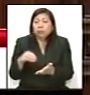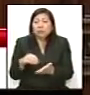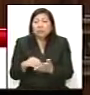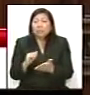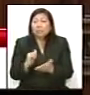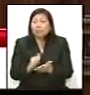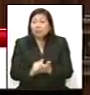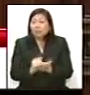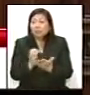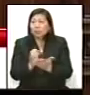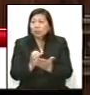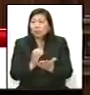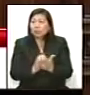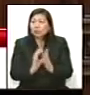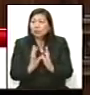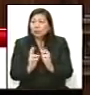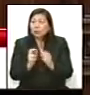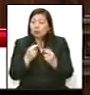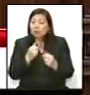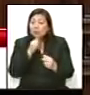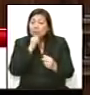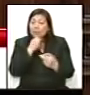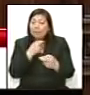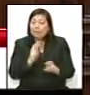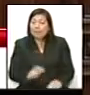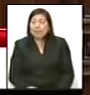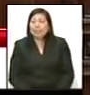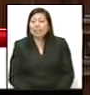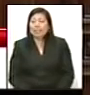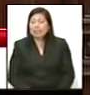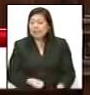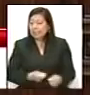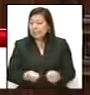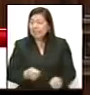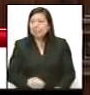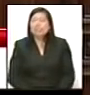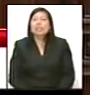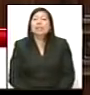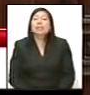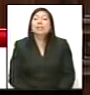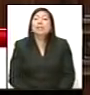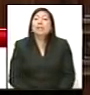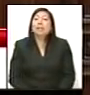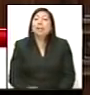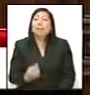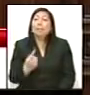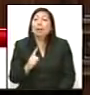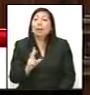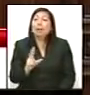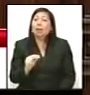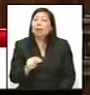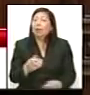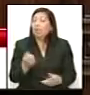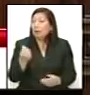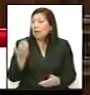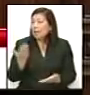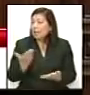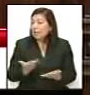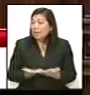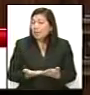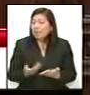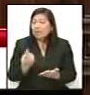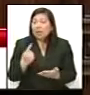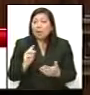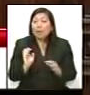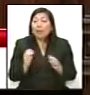en los contratos de asociación público-privadas, el mecanismo idóneo para no tener ganancias, sino